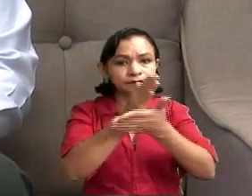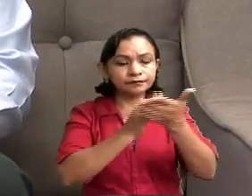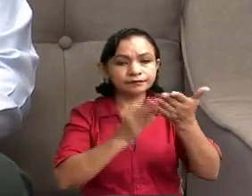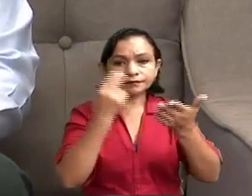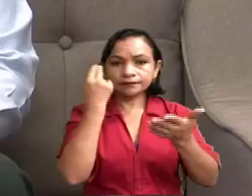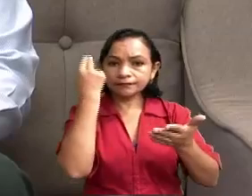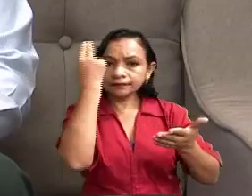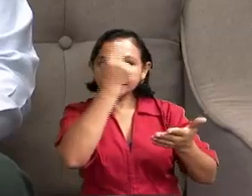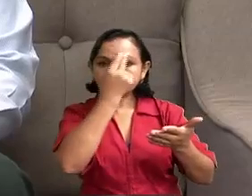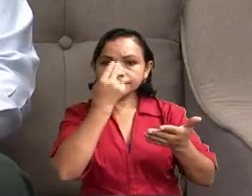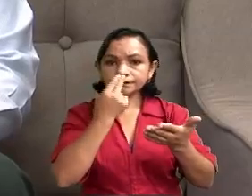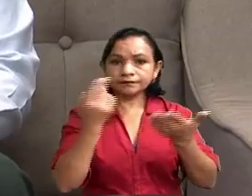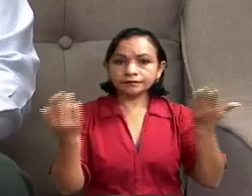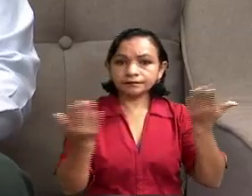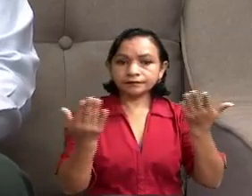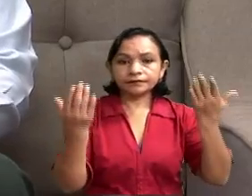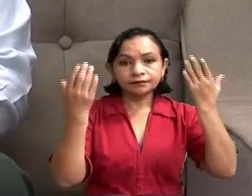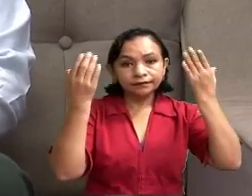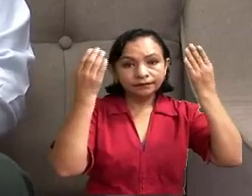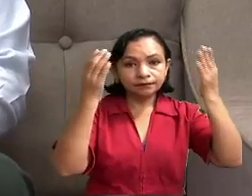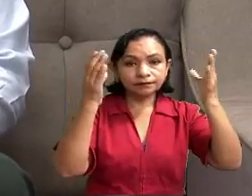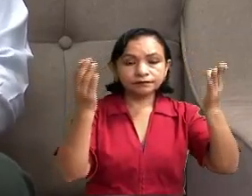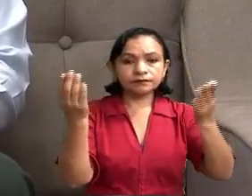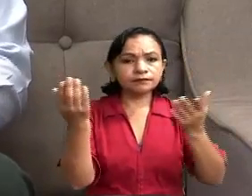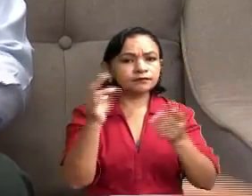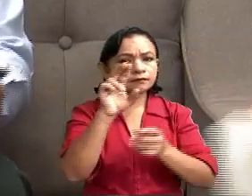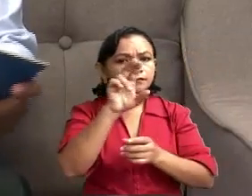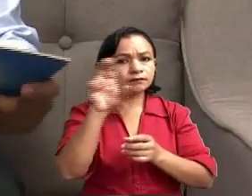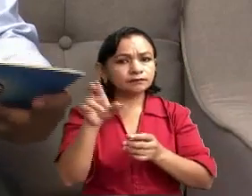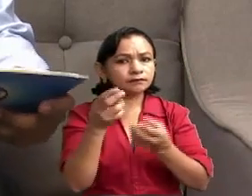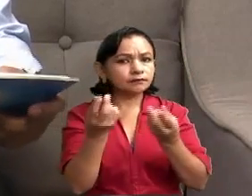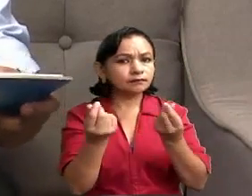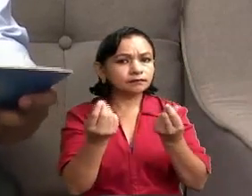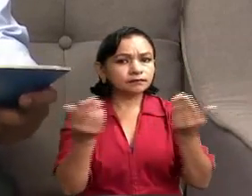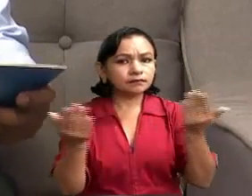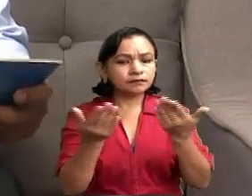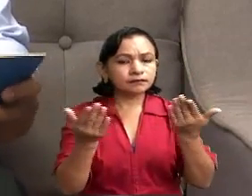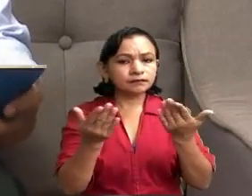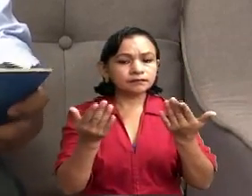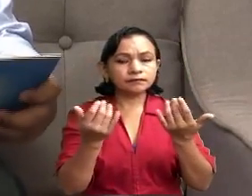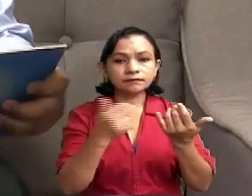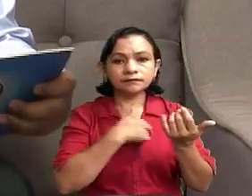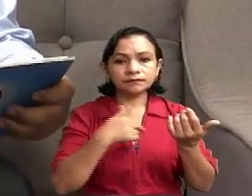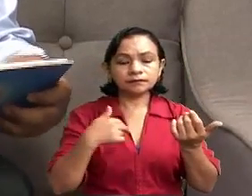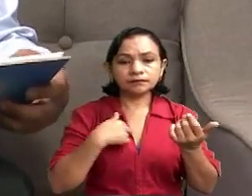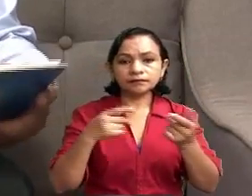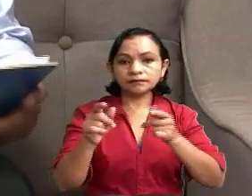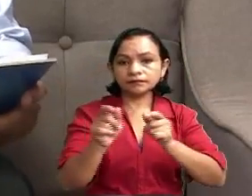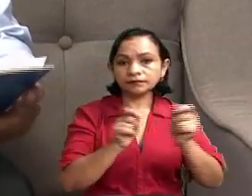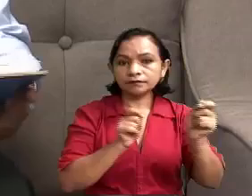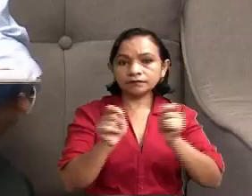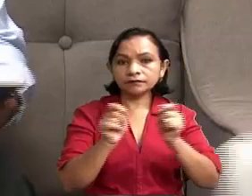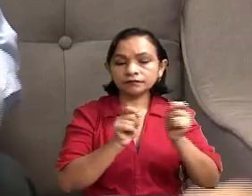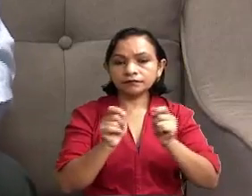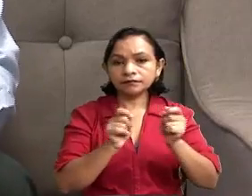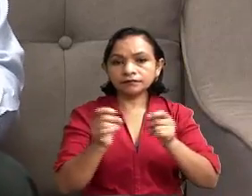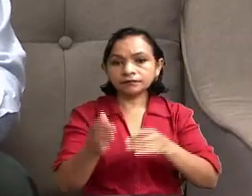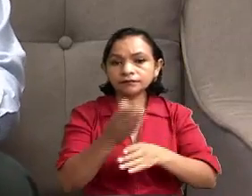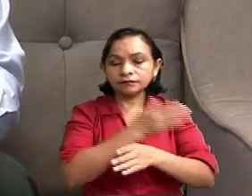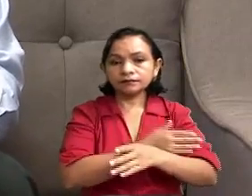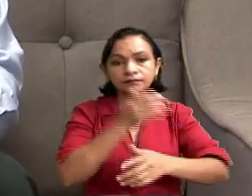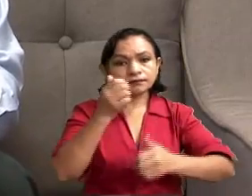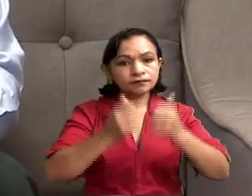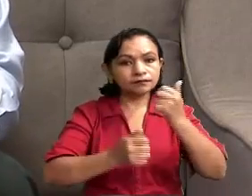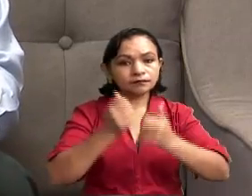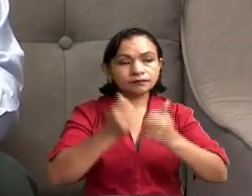algunos planteamientos, ¿por qué el Córdoba no salió en escorrentía frente al dólar a pesar del intento fallido y golpe de